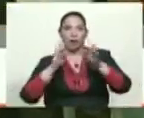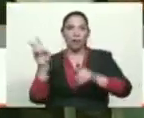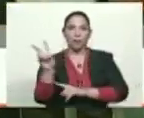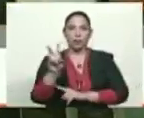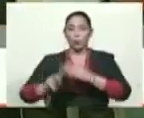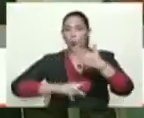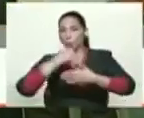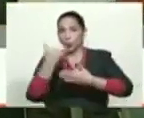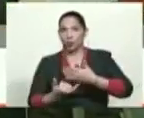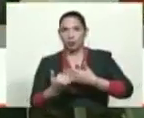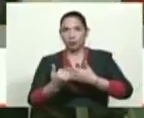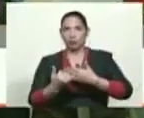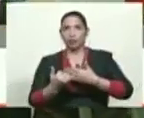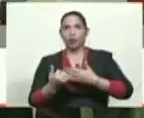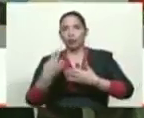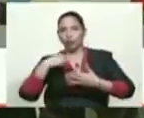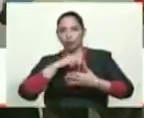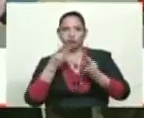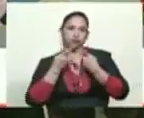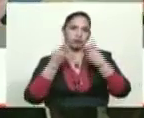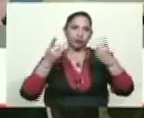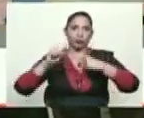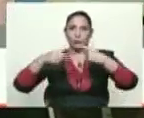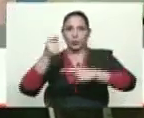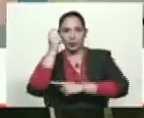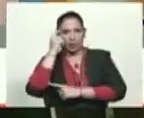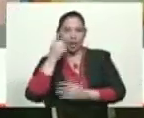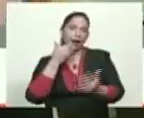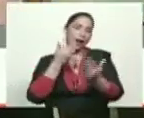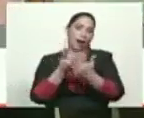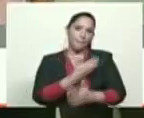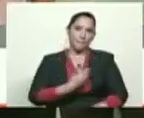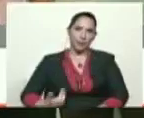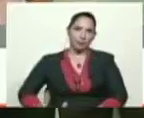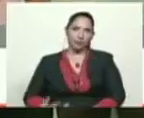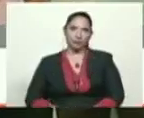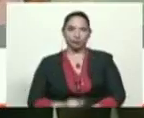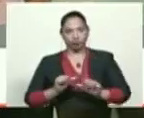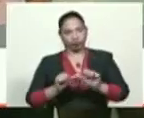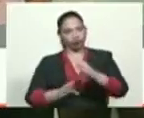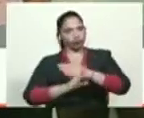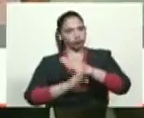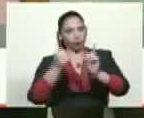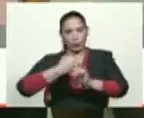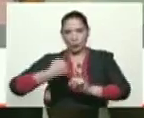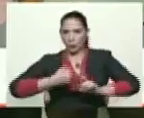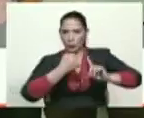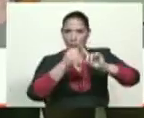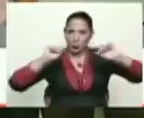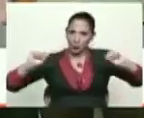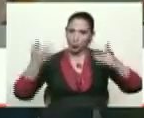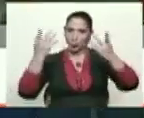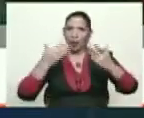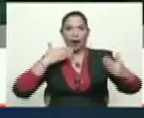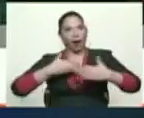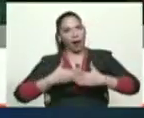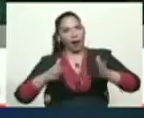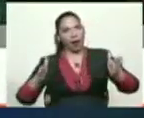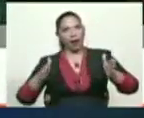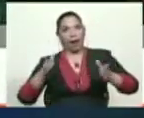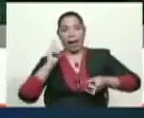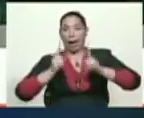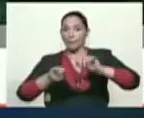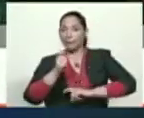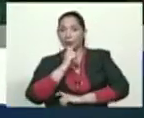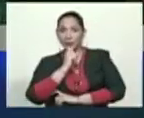proyectos que estaremos informando los próximos días muchas gracias presidente sigamos batallando sigamos venciendo y garantizando que a pesar de